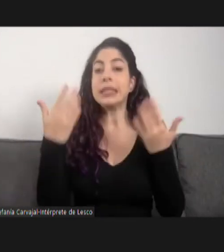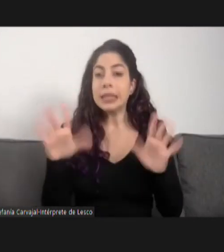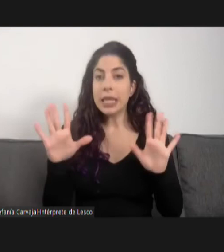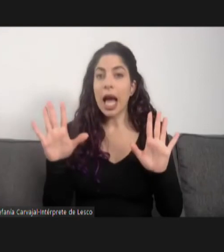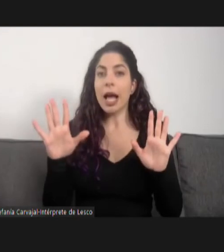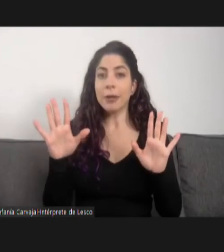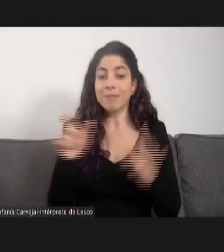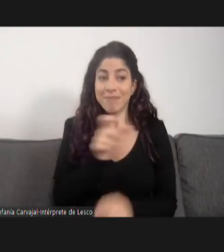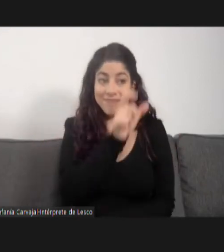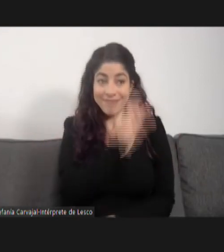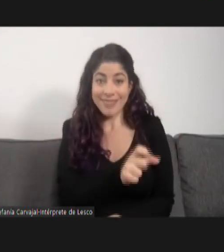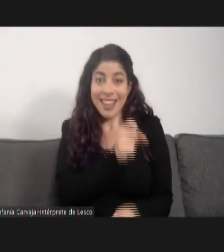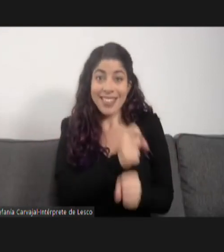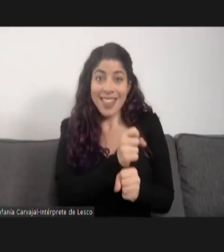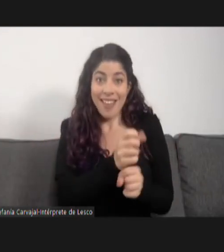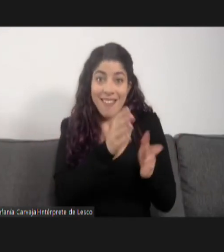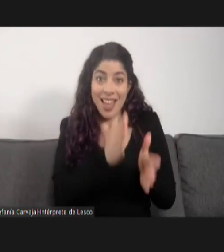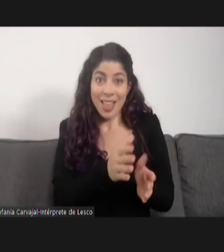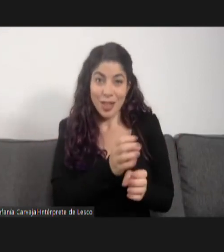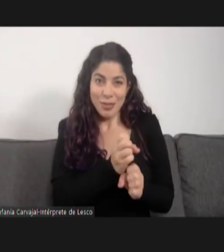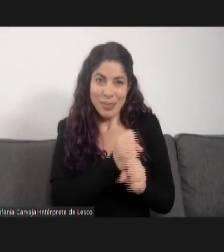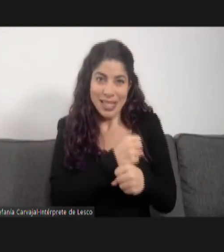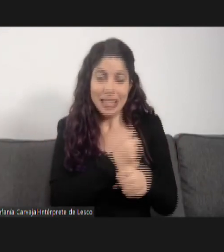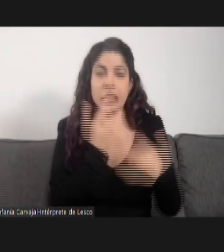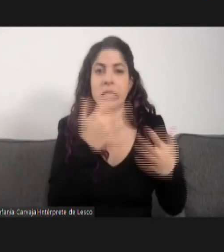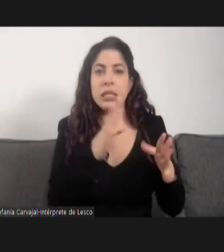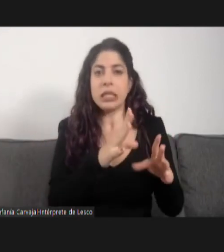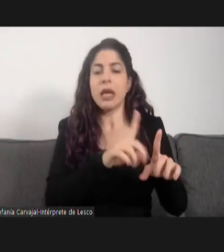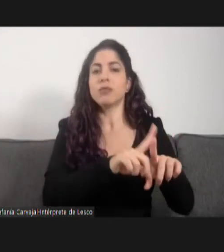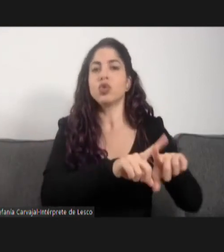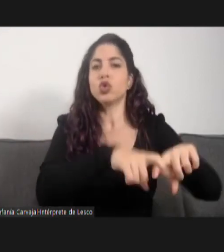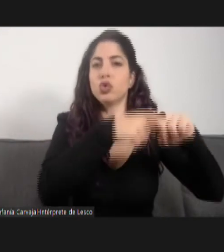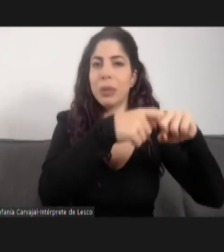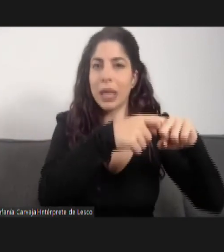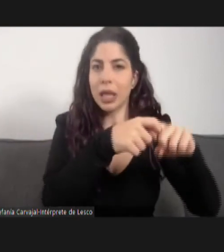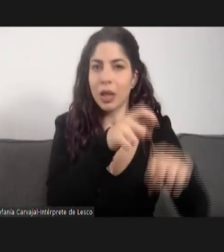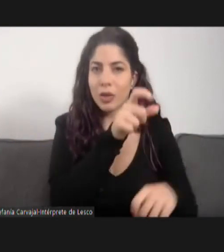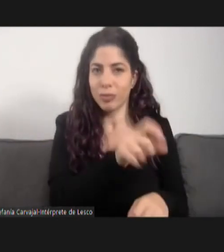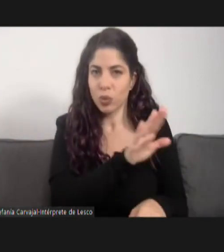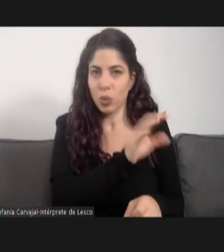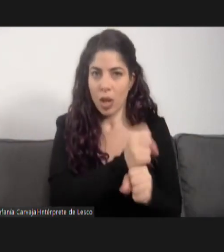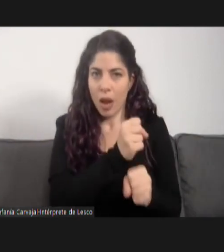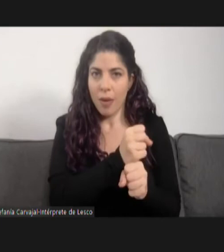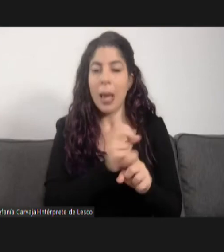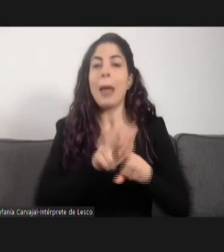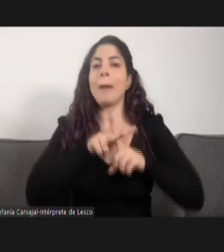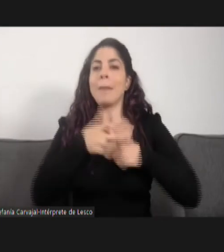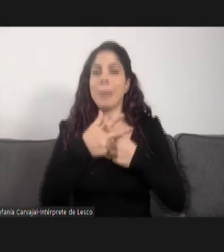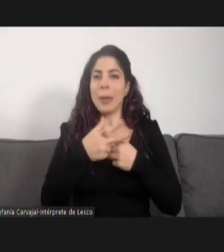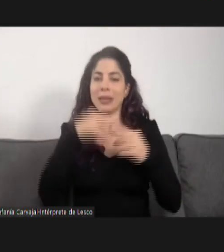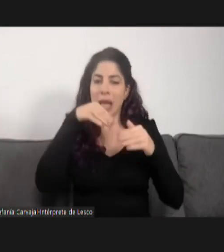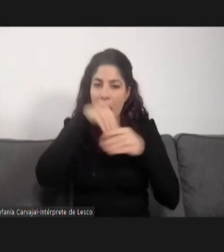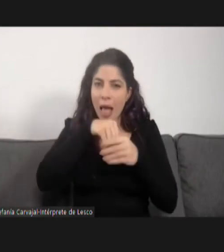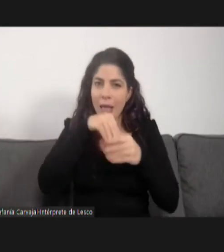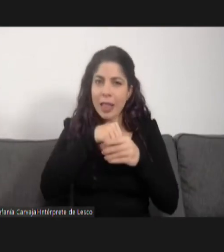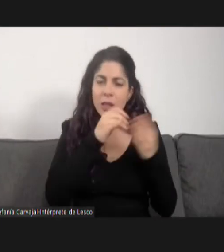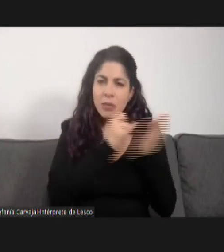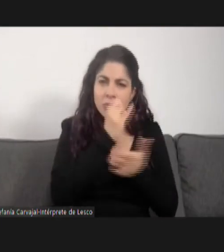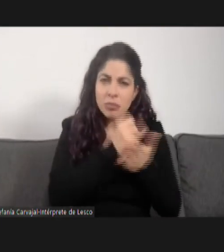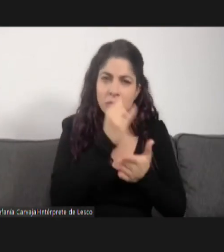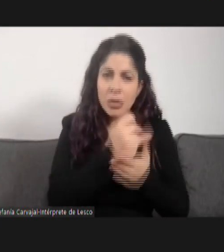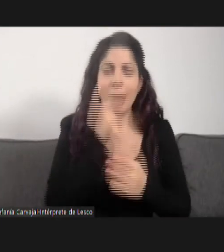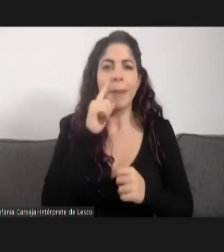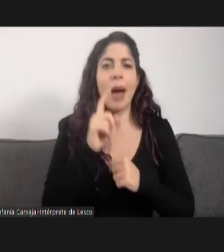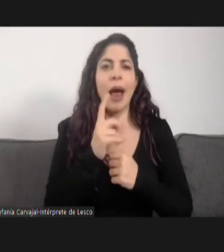el funcionario involucrado ha sido suspendido, se han iniciado las investigaciones internas disciplinarias que